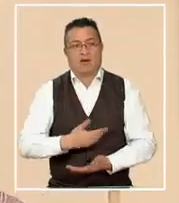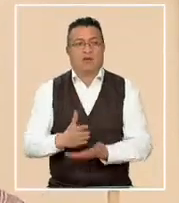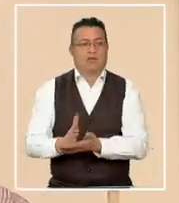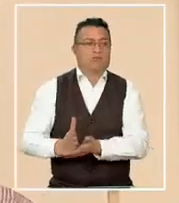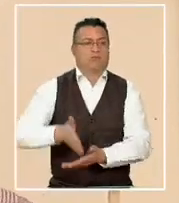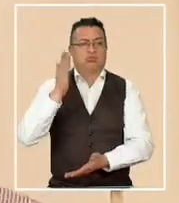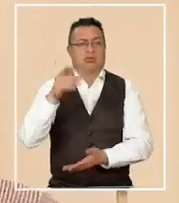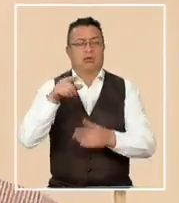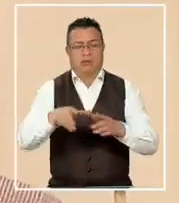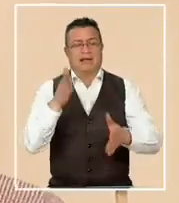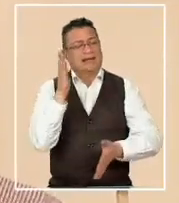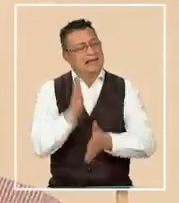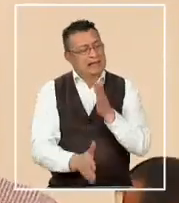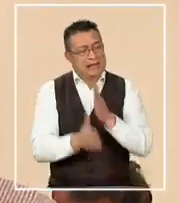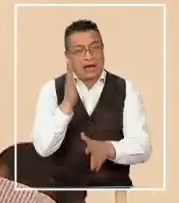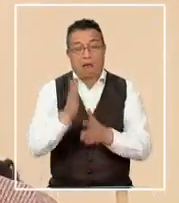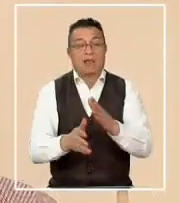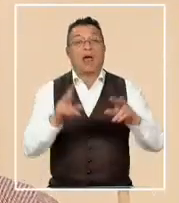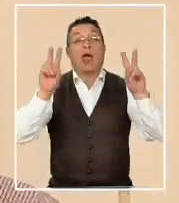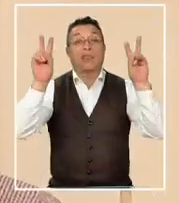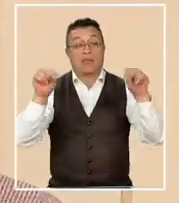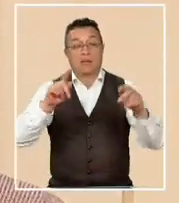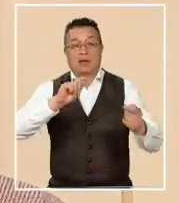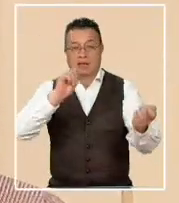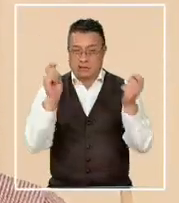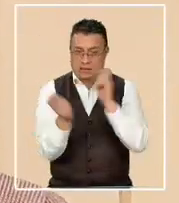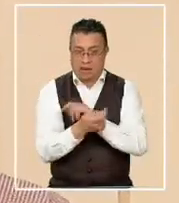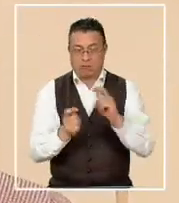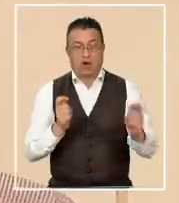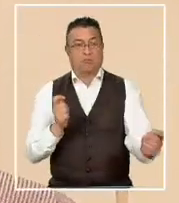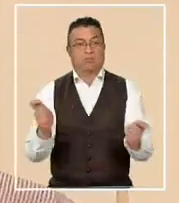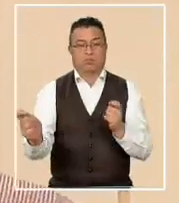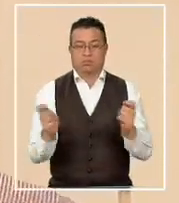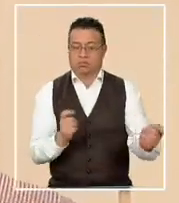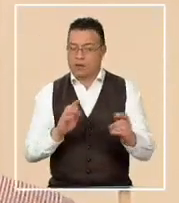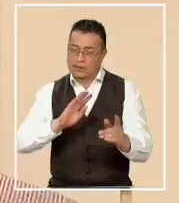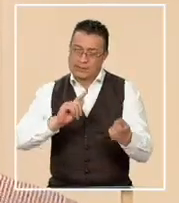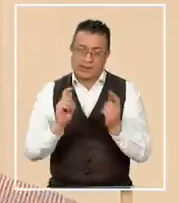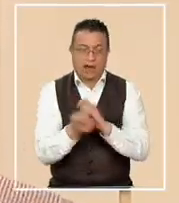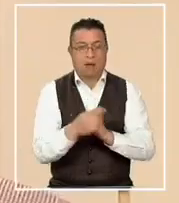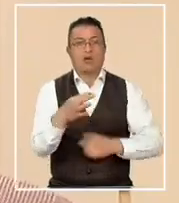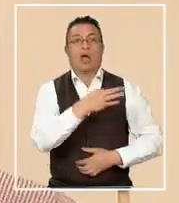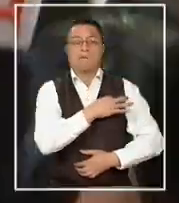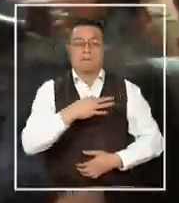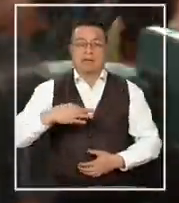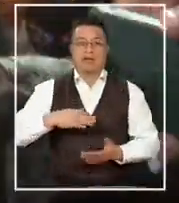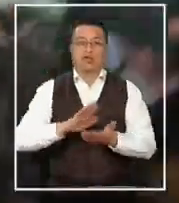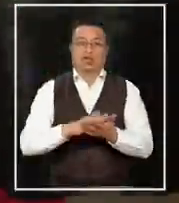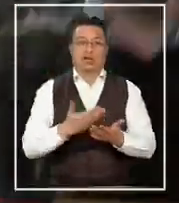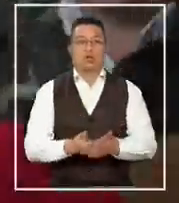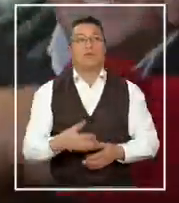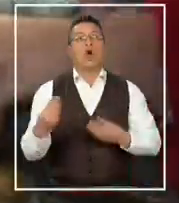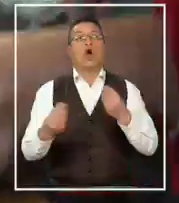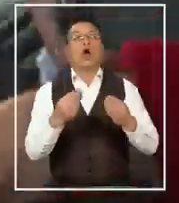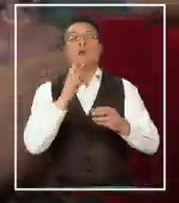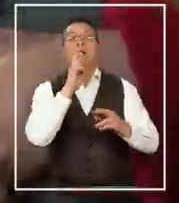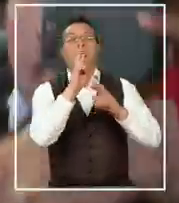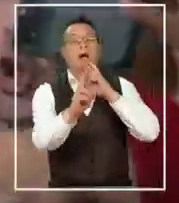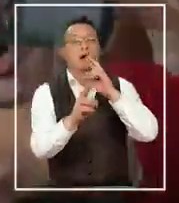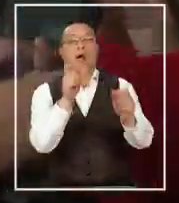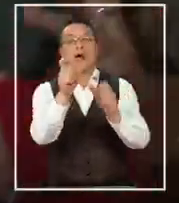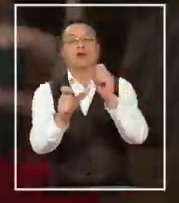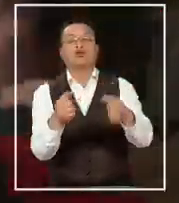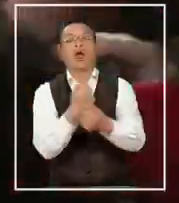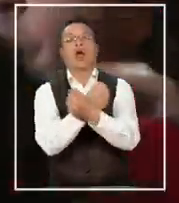una decisión rápida respecto de un cambio en la gestión, de un golpe de timón en el Ministerio de Salud. ¿Cómo responde la gente que le pide